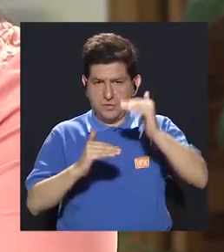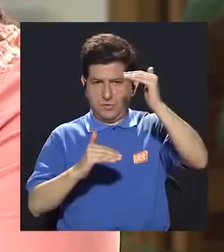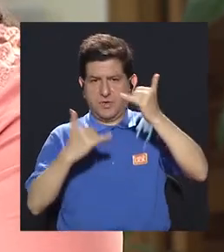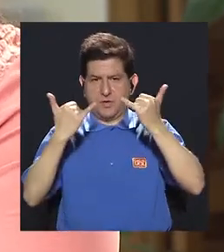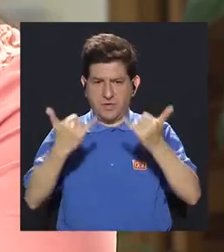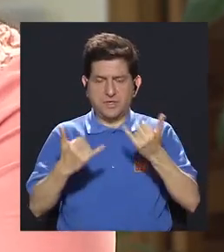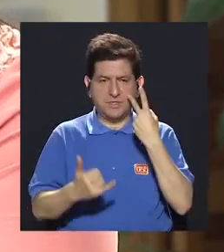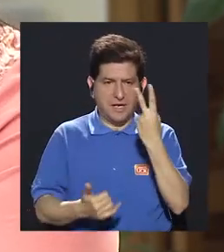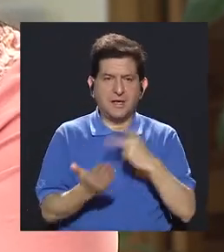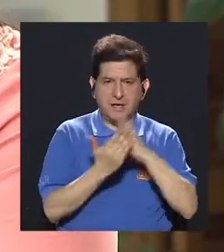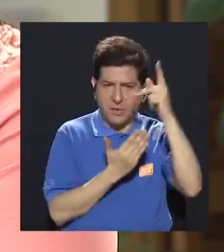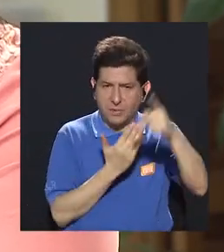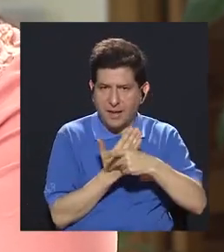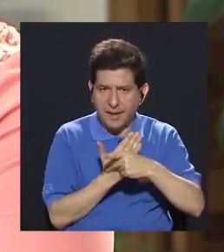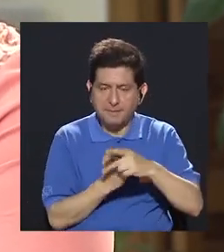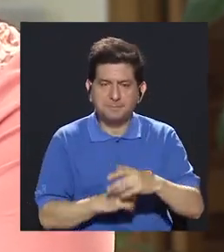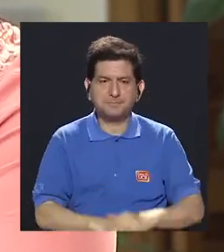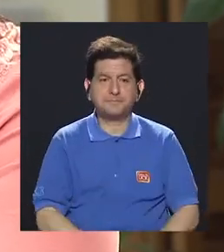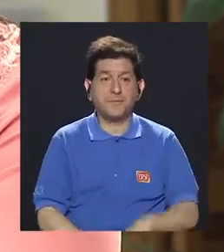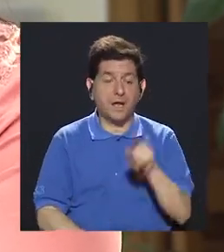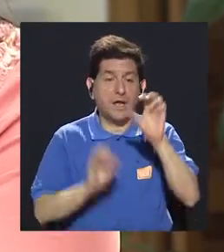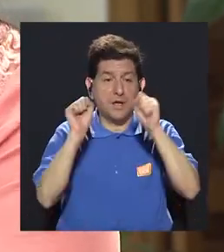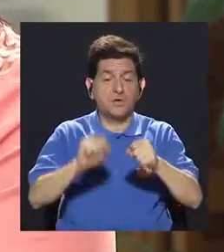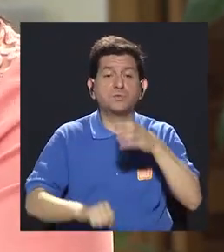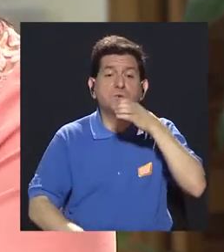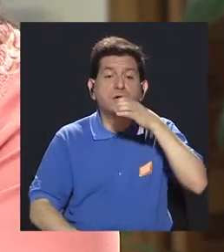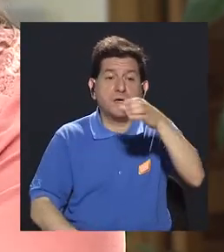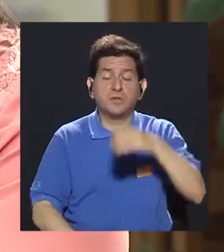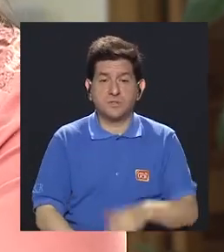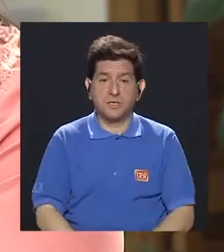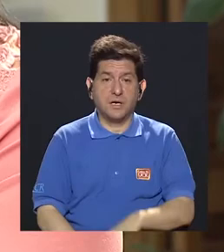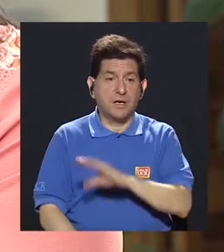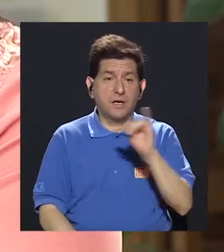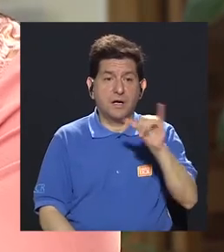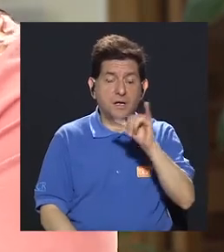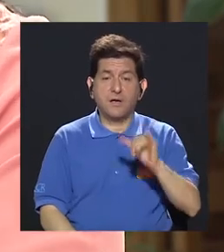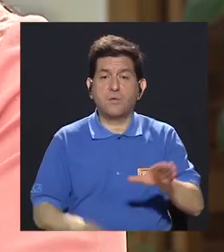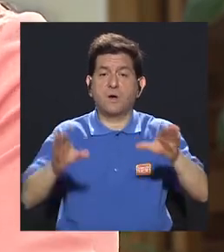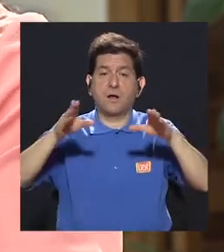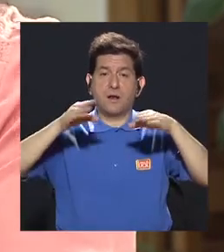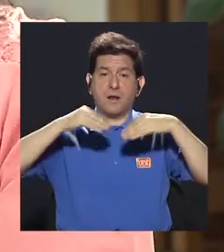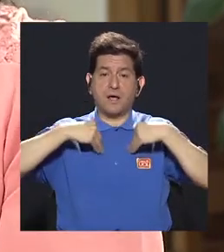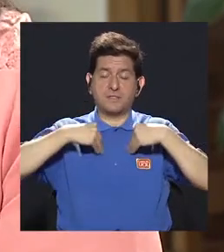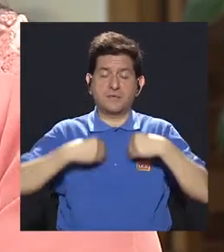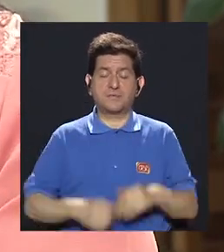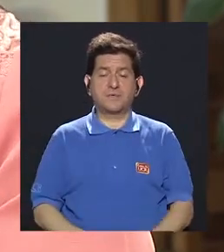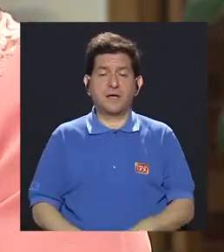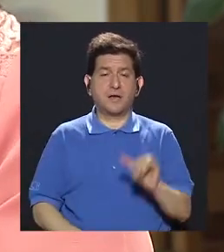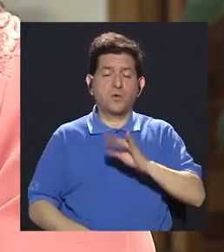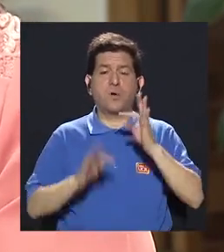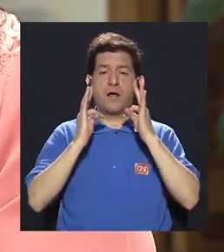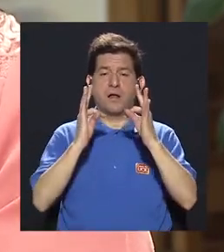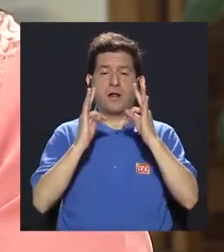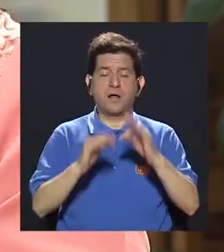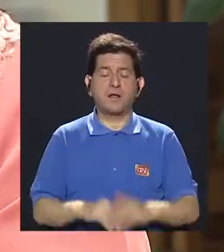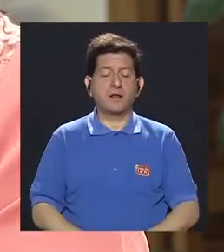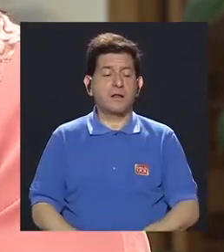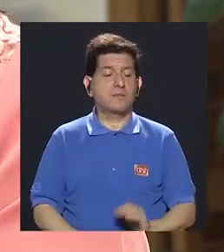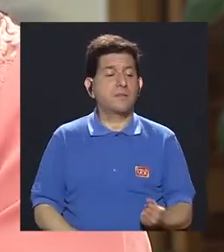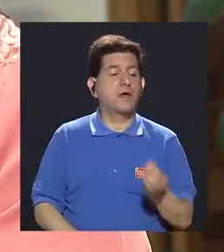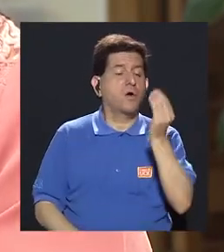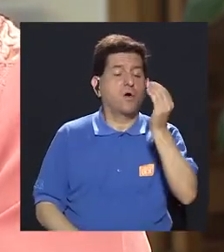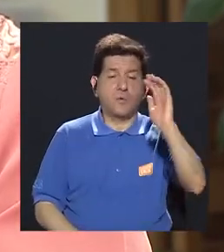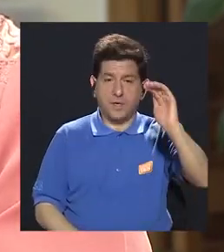más grandes que están viendo el programa, pueden recomendar y hasta asumir como mentores, ¿verdad?, a chicos